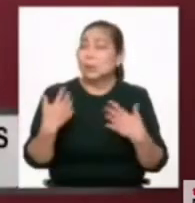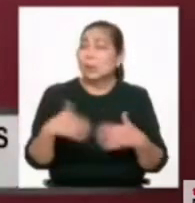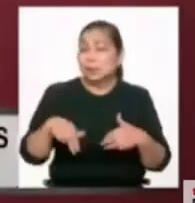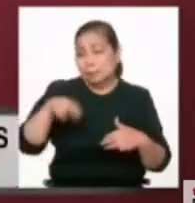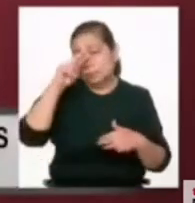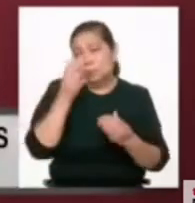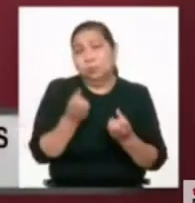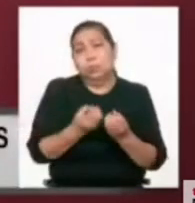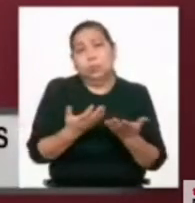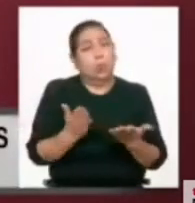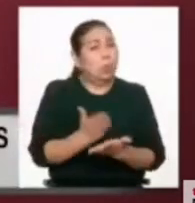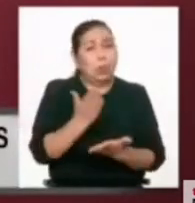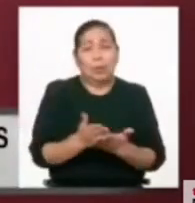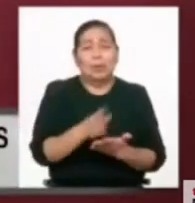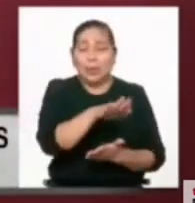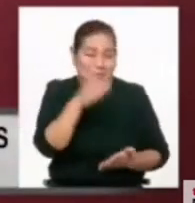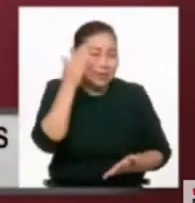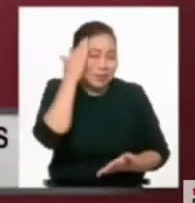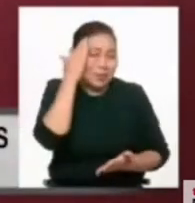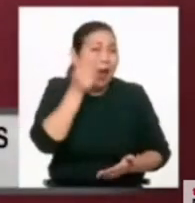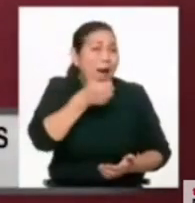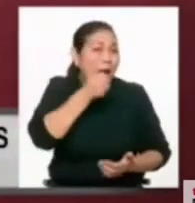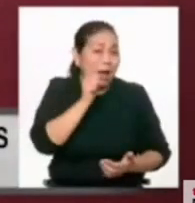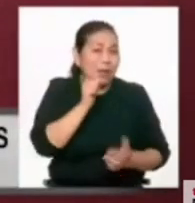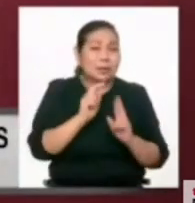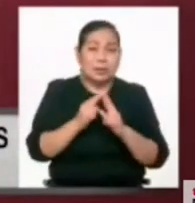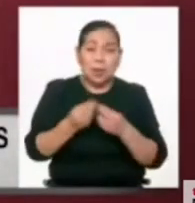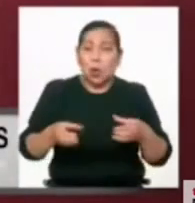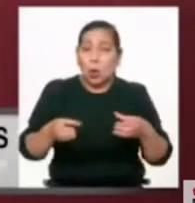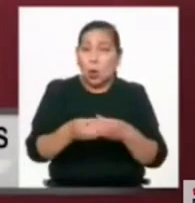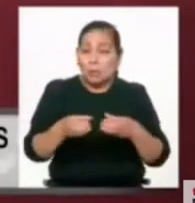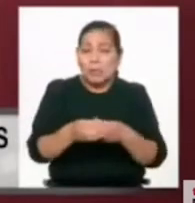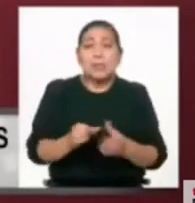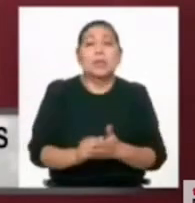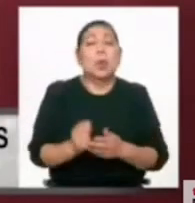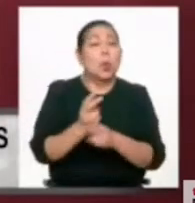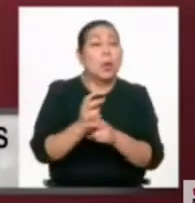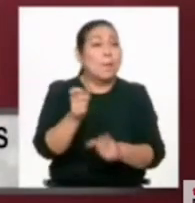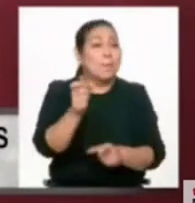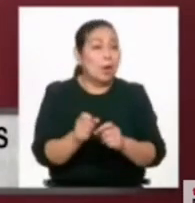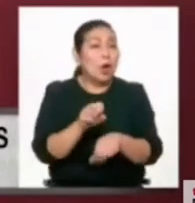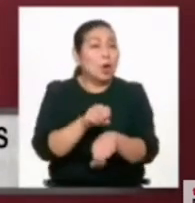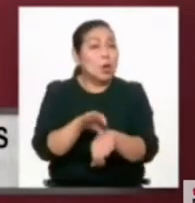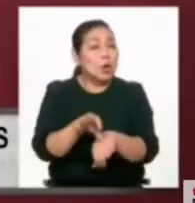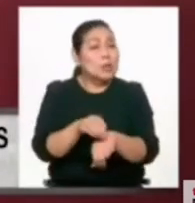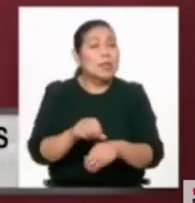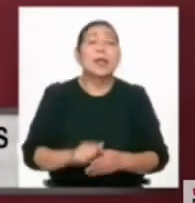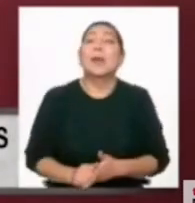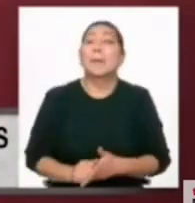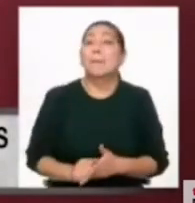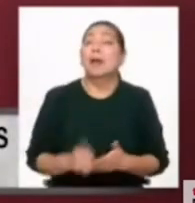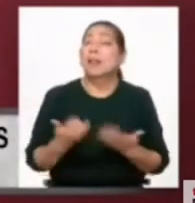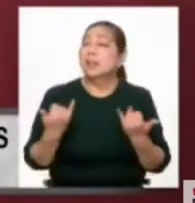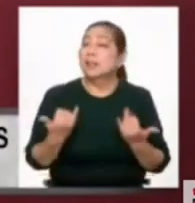en el país. Todos tienen conocimiento que el día de ayer sesionó la Comisión Nacional de Seguridad Ciudadana, el Consejo,